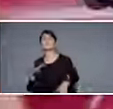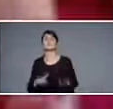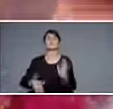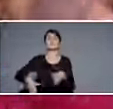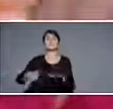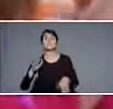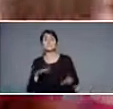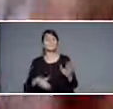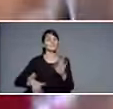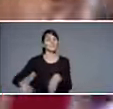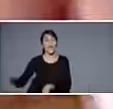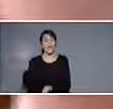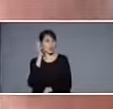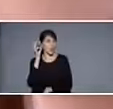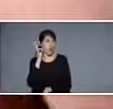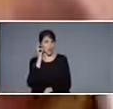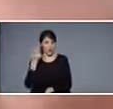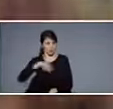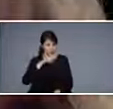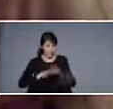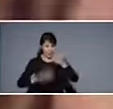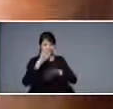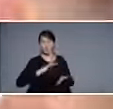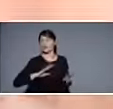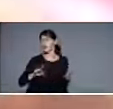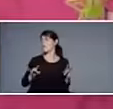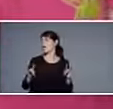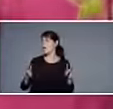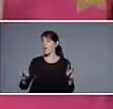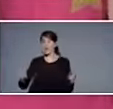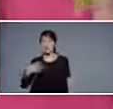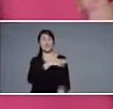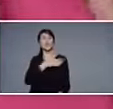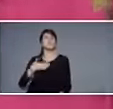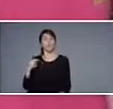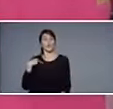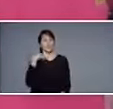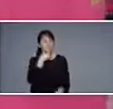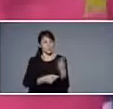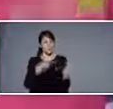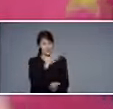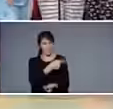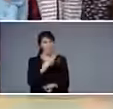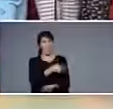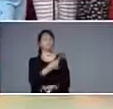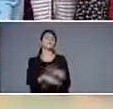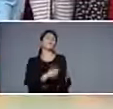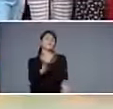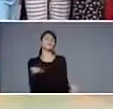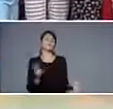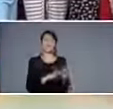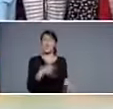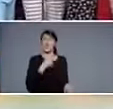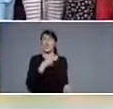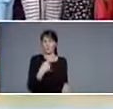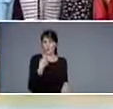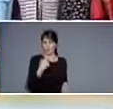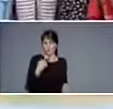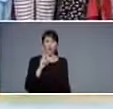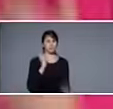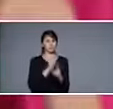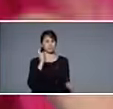Que las mujeres no somos complicadas, tan solo quiero que hagan lo que diga yo. Que no me gusta que me